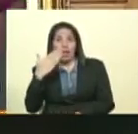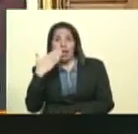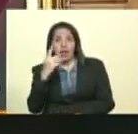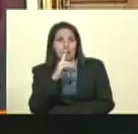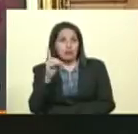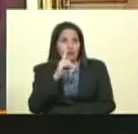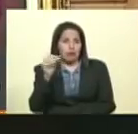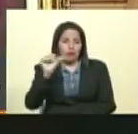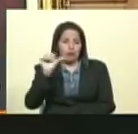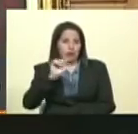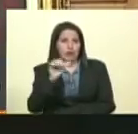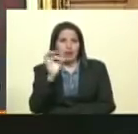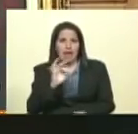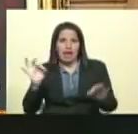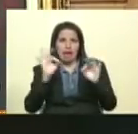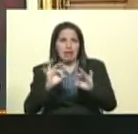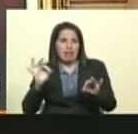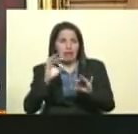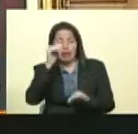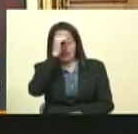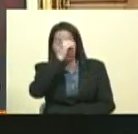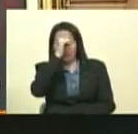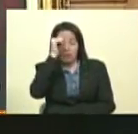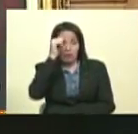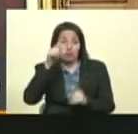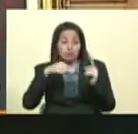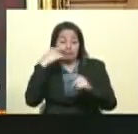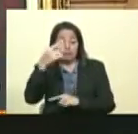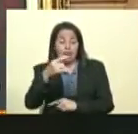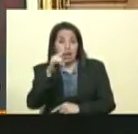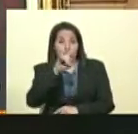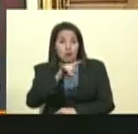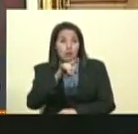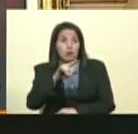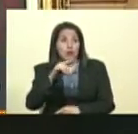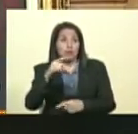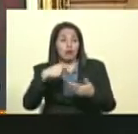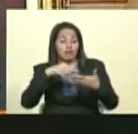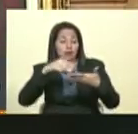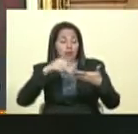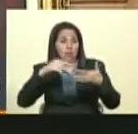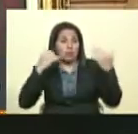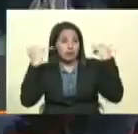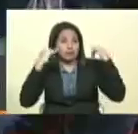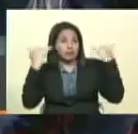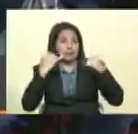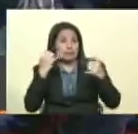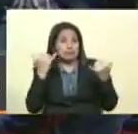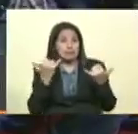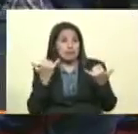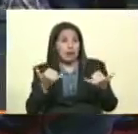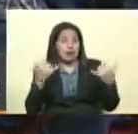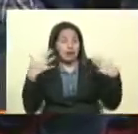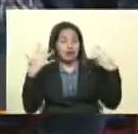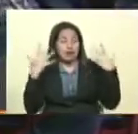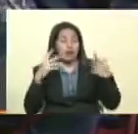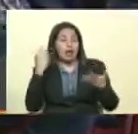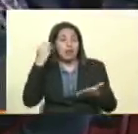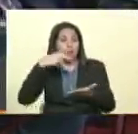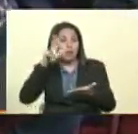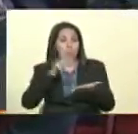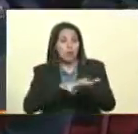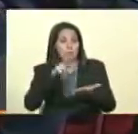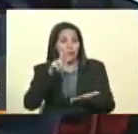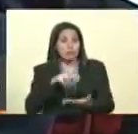Celebramos el domingo y pegamos la celebración del domingo el lunes por este contrato colectivo. ¿Ah? ¡Aprobado!